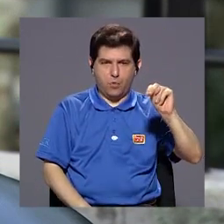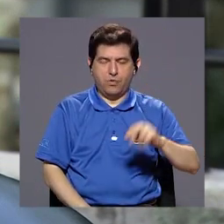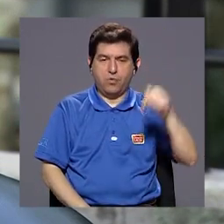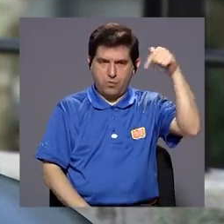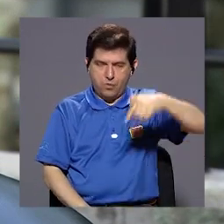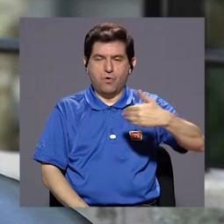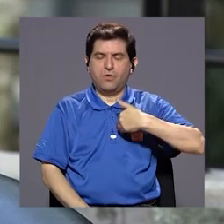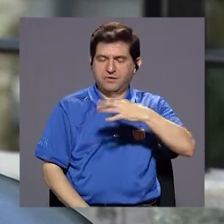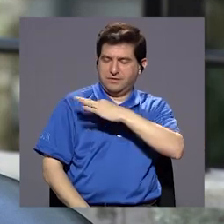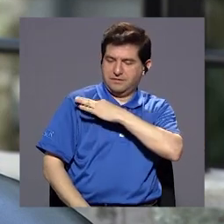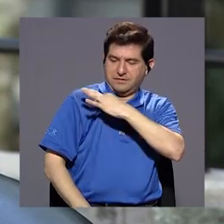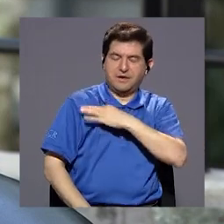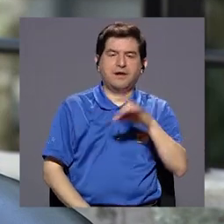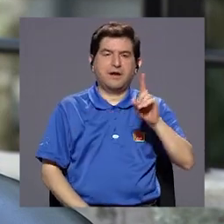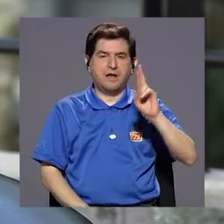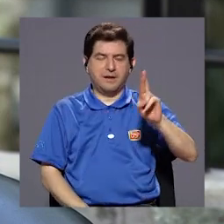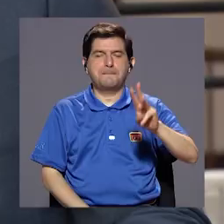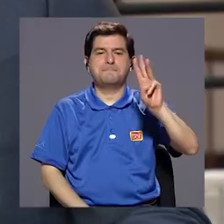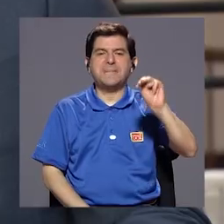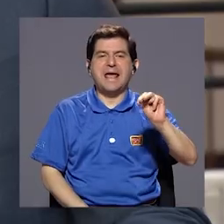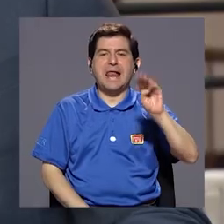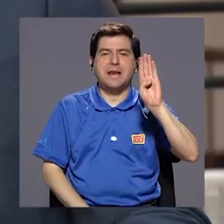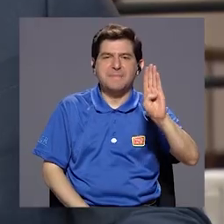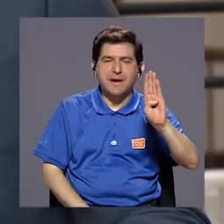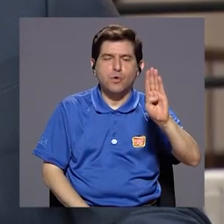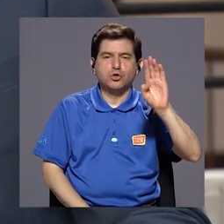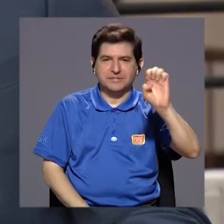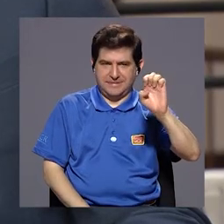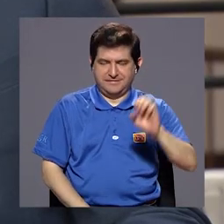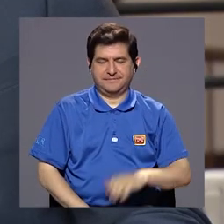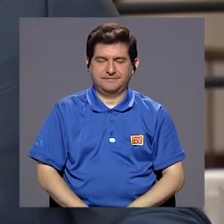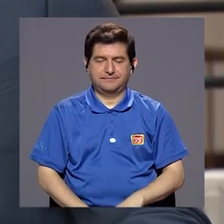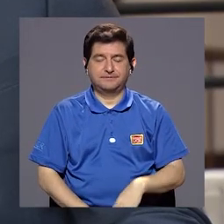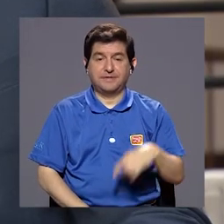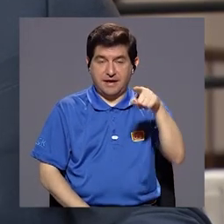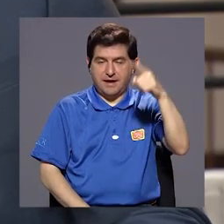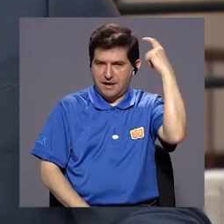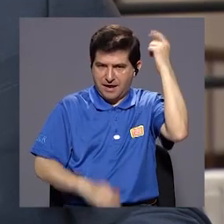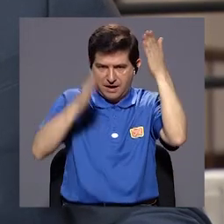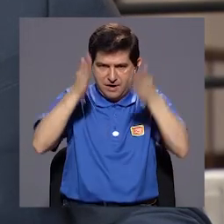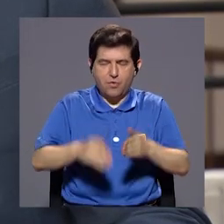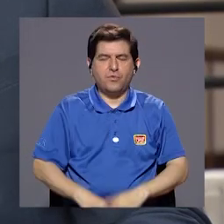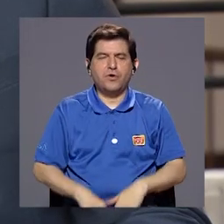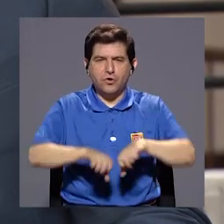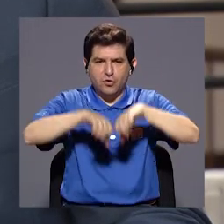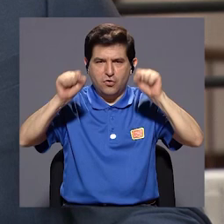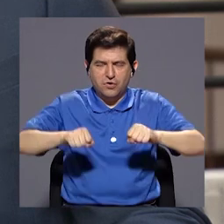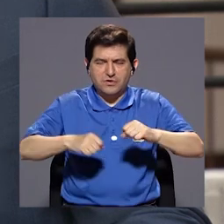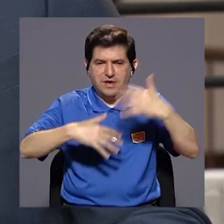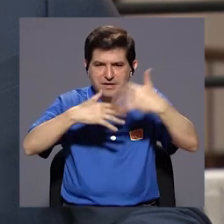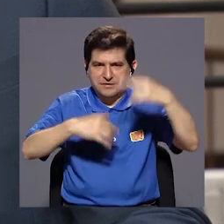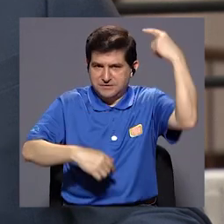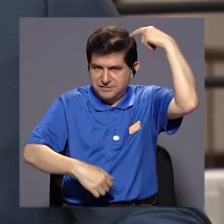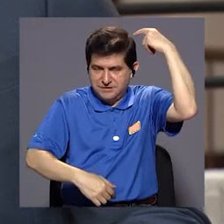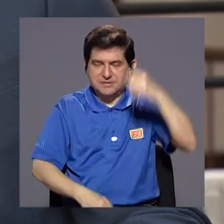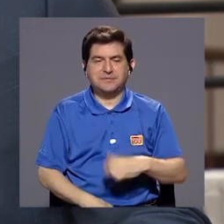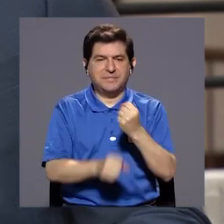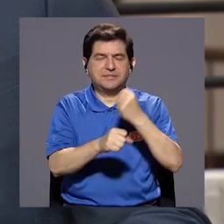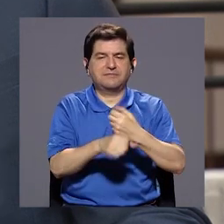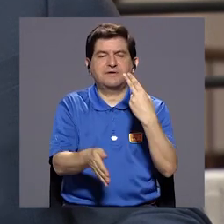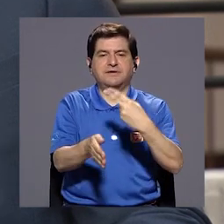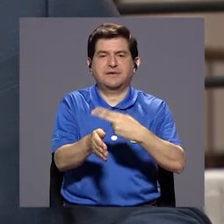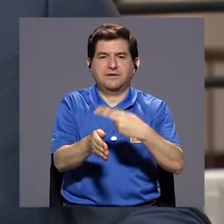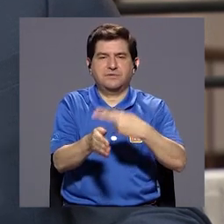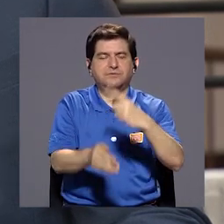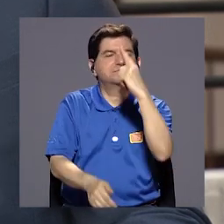hoy tenemos de invitado al doctor Miguel Barbosa Elizondo, neurólogo vascular, que labora en el Hospital